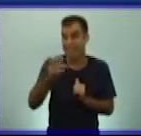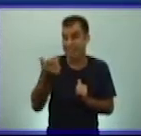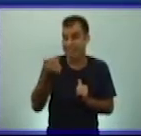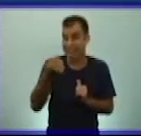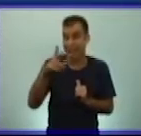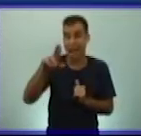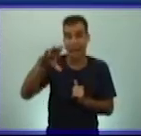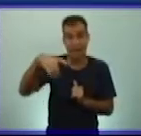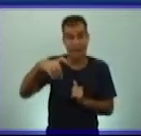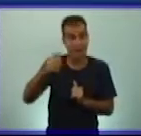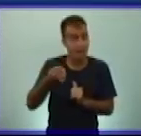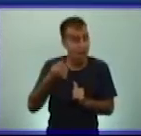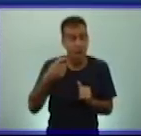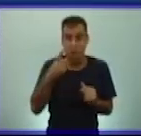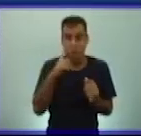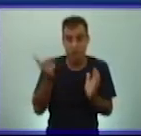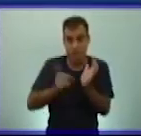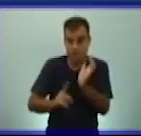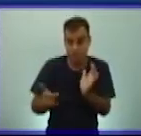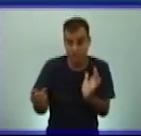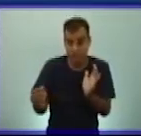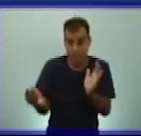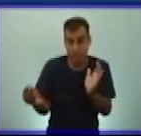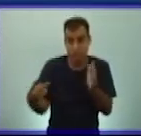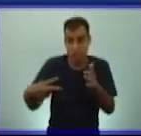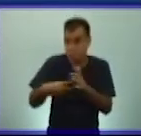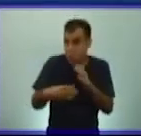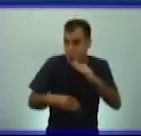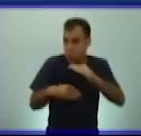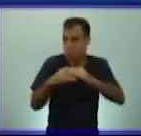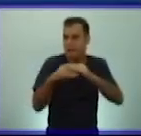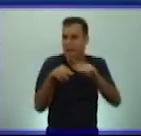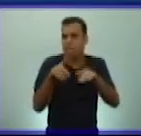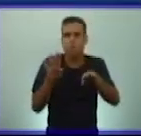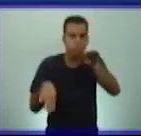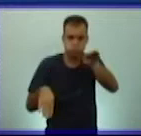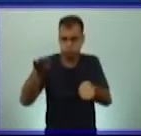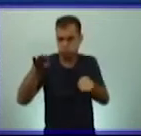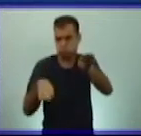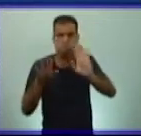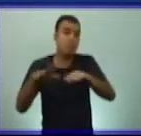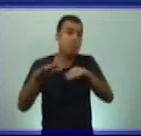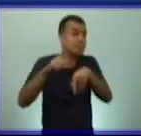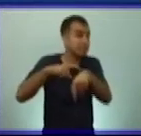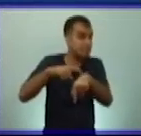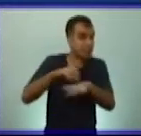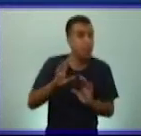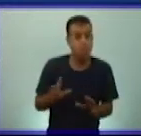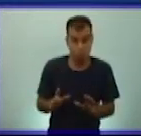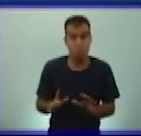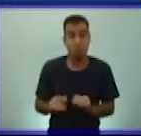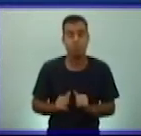este valor de carga va a variar de forma periódica en el tiempo. Y al igual que hicimos en 10º